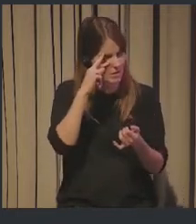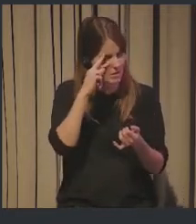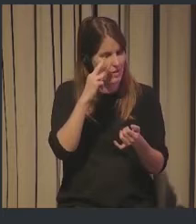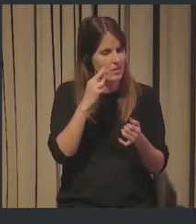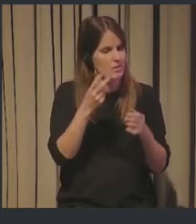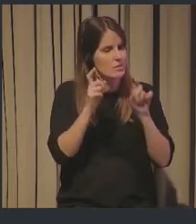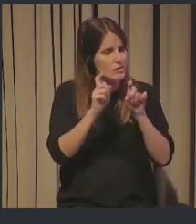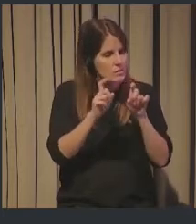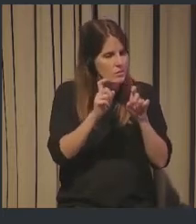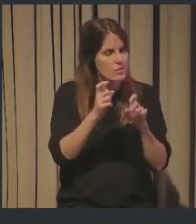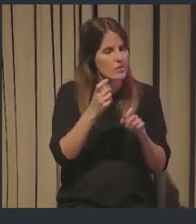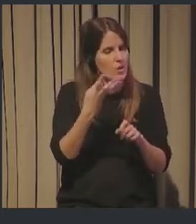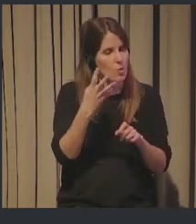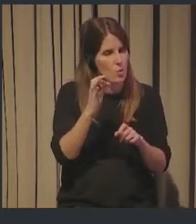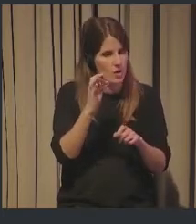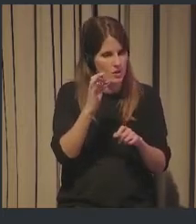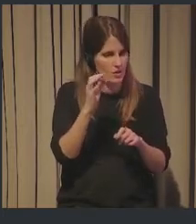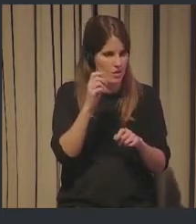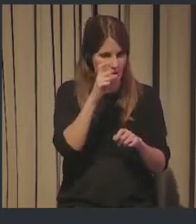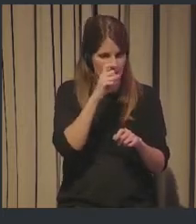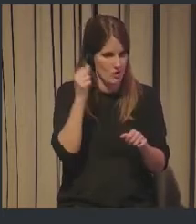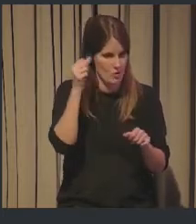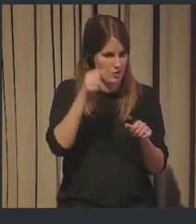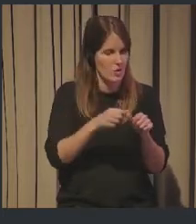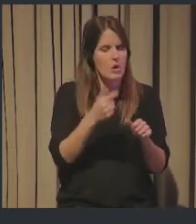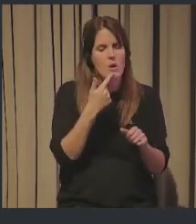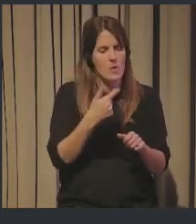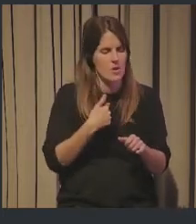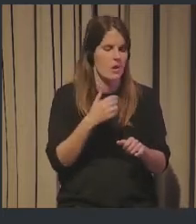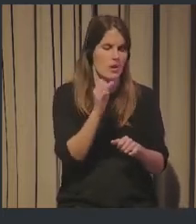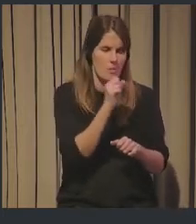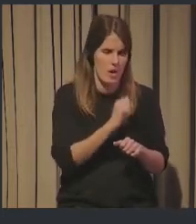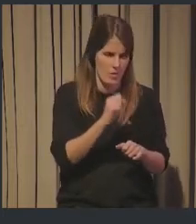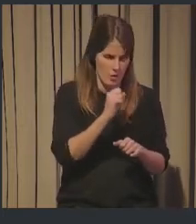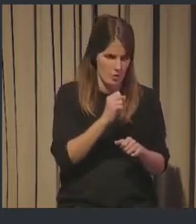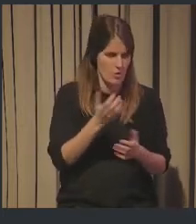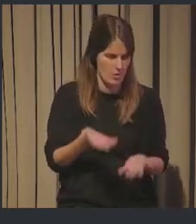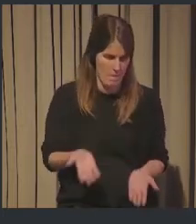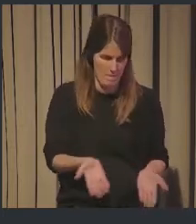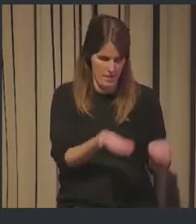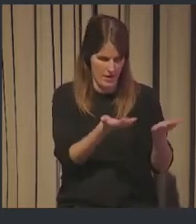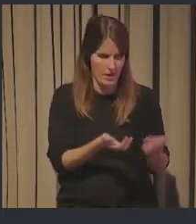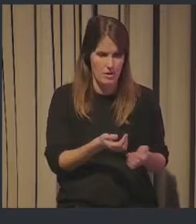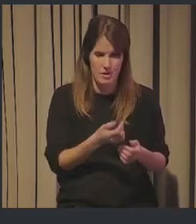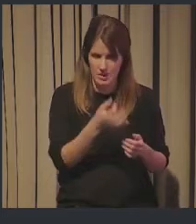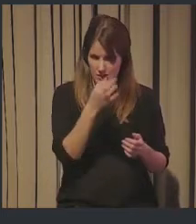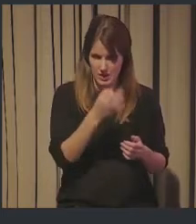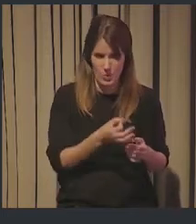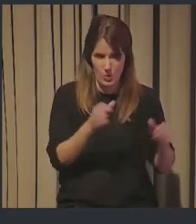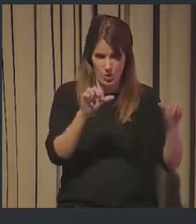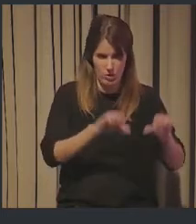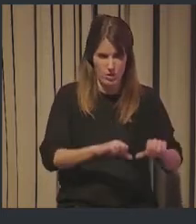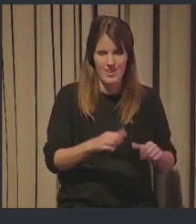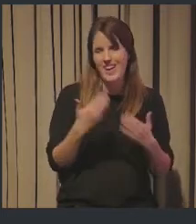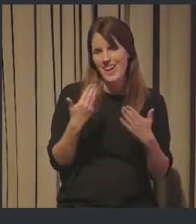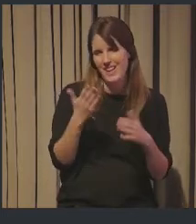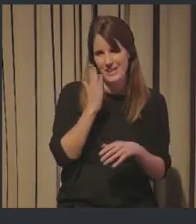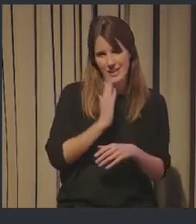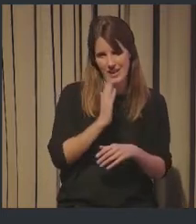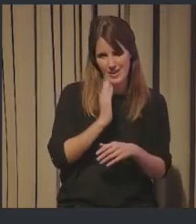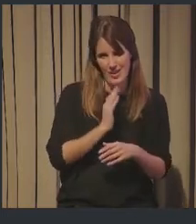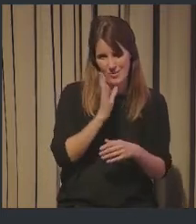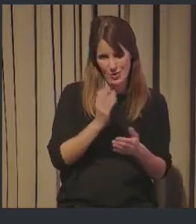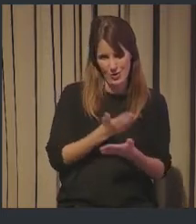me dice, me parece estupendo lo que estás haciendo, ve y hazlo, pero sabes que vas a fracasar. Pues muchas gracias, cariño, gracias